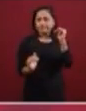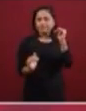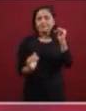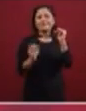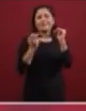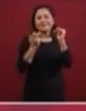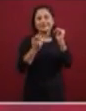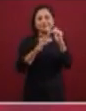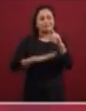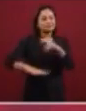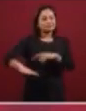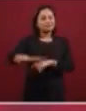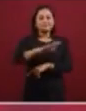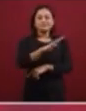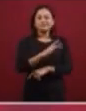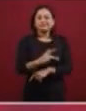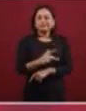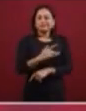provoca